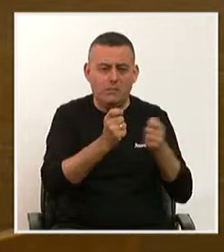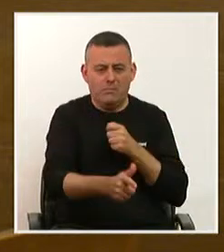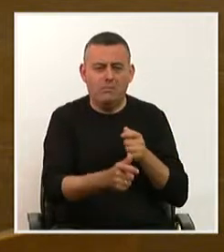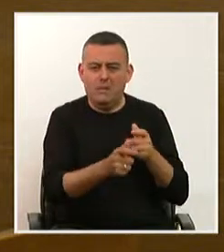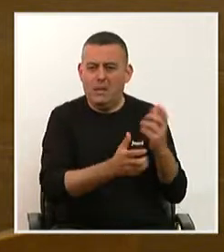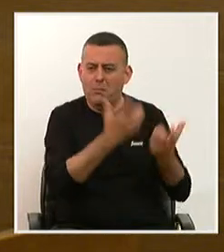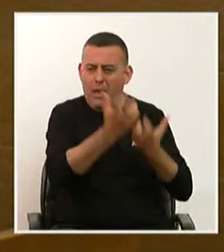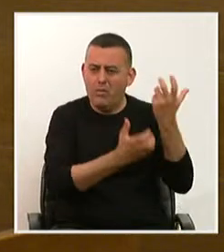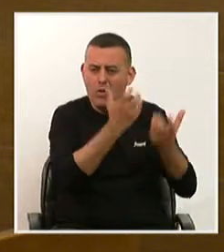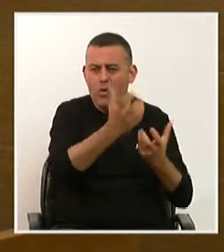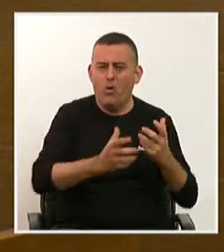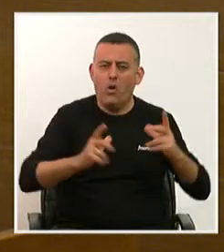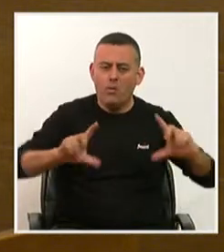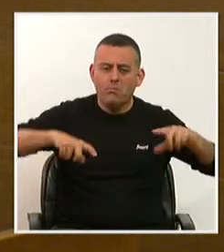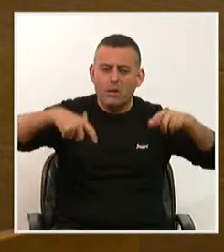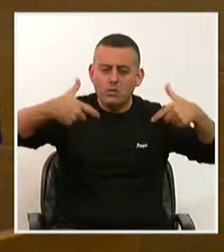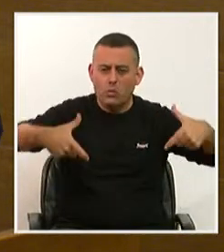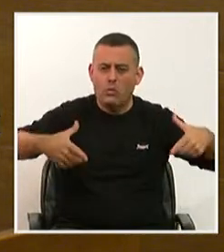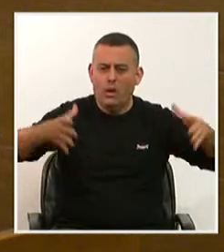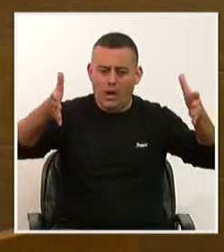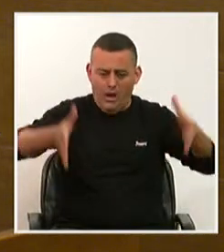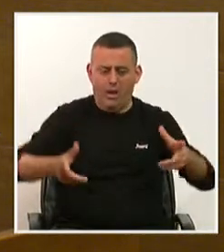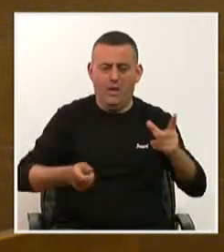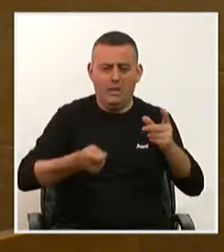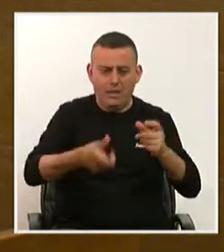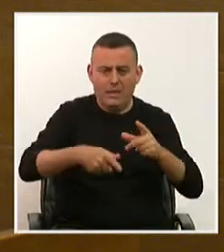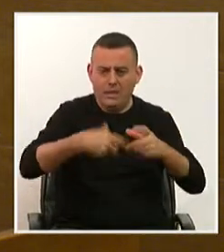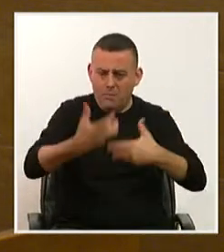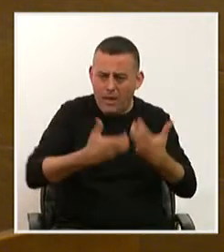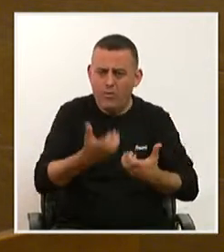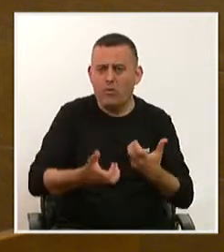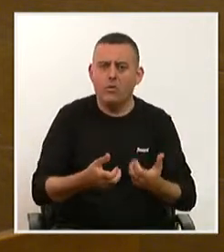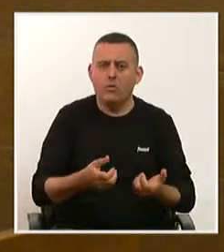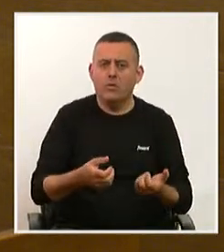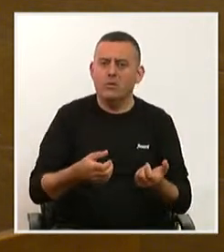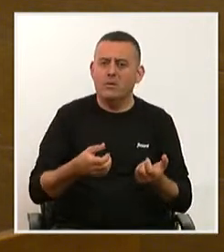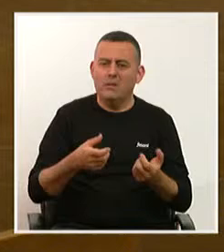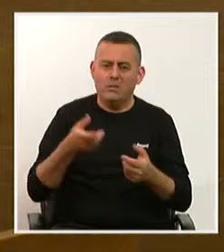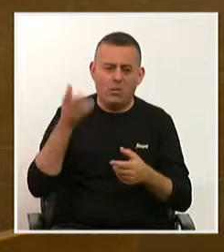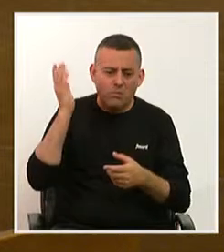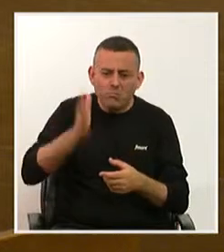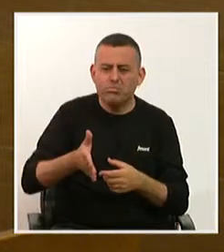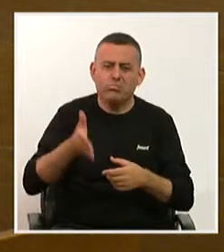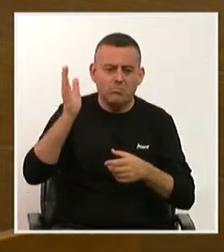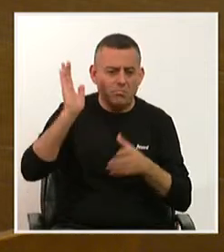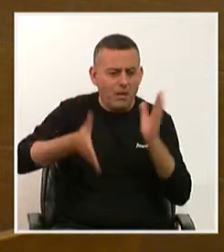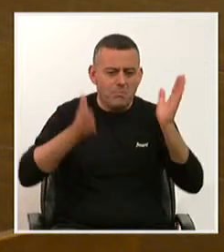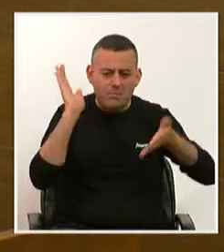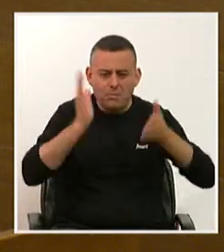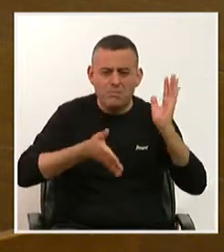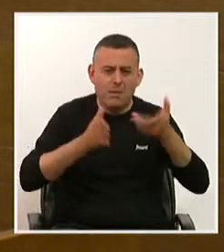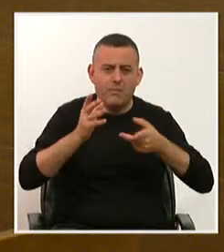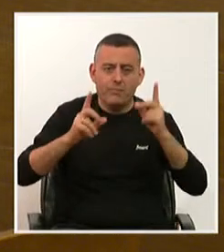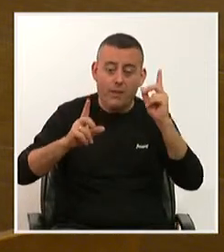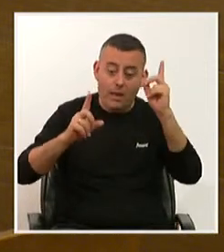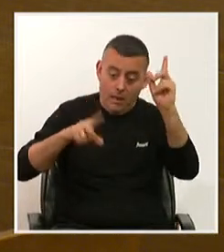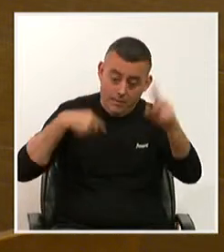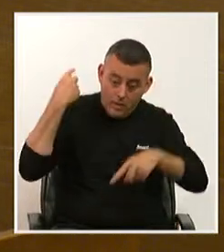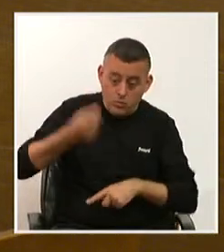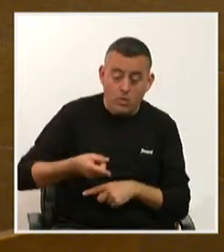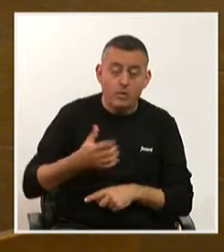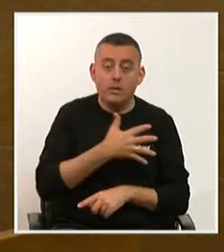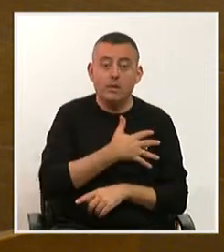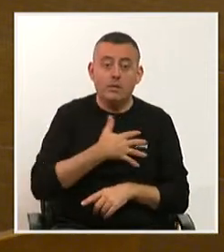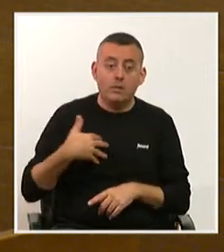civil que esas mismas personas se sometieran al día siguiente a una nueva legalidad a una nueva autoridad que les iba a exigir